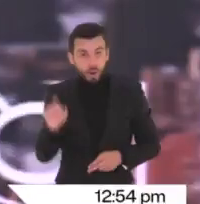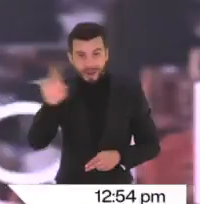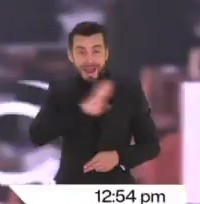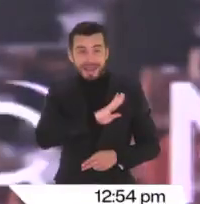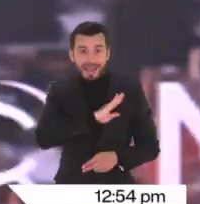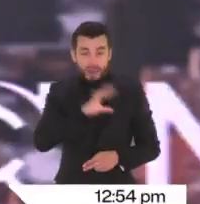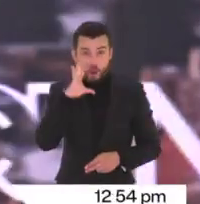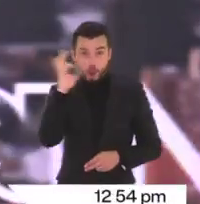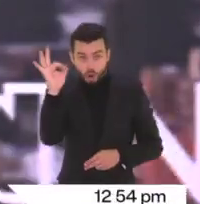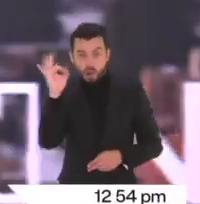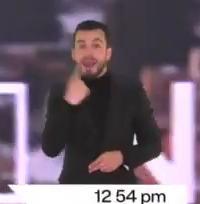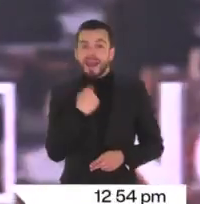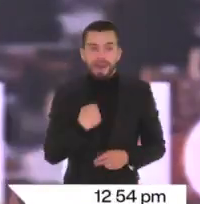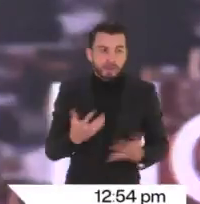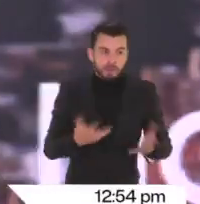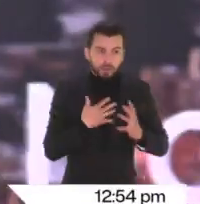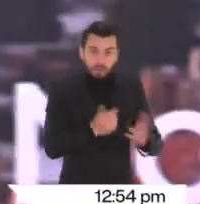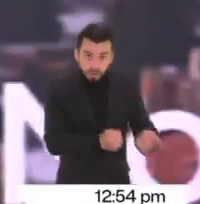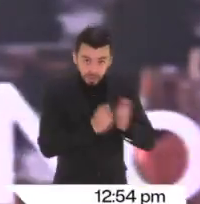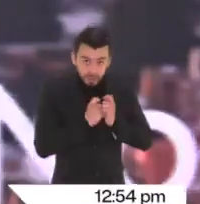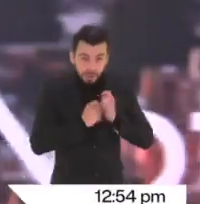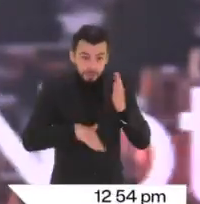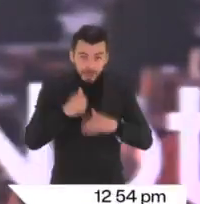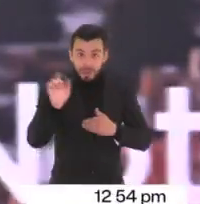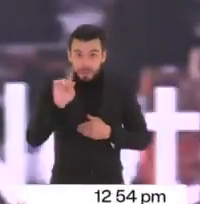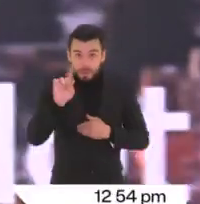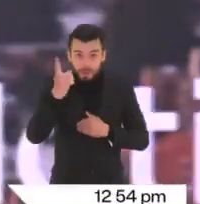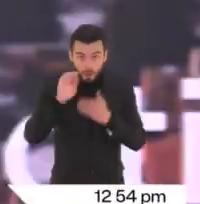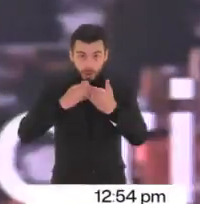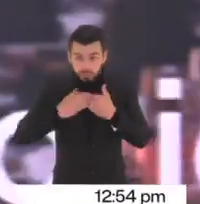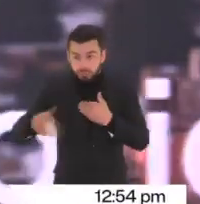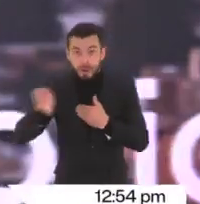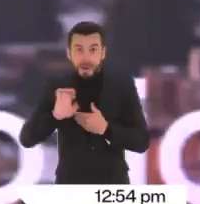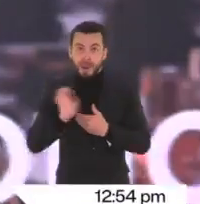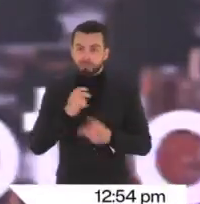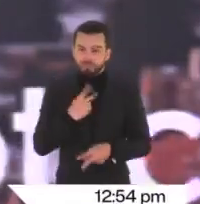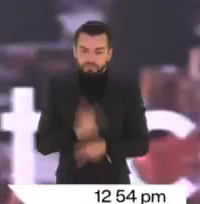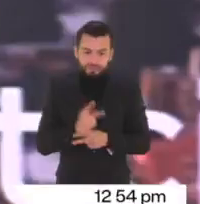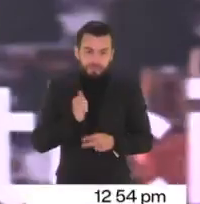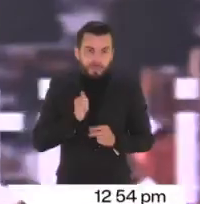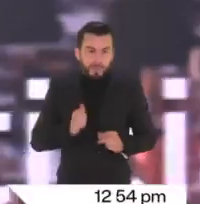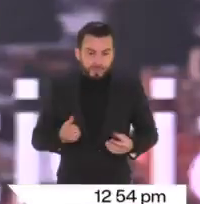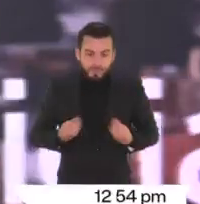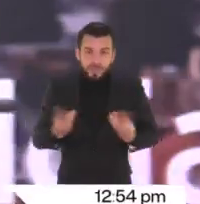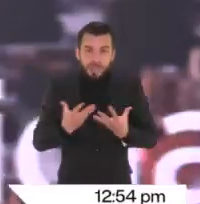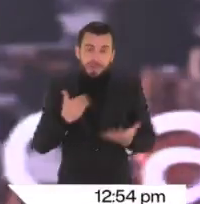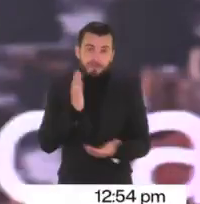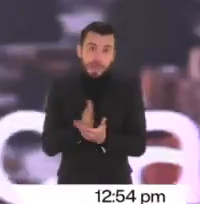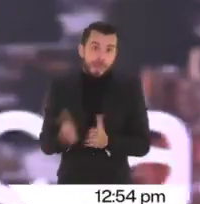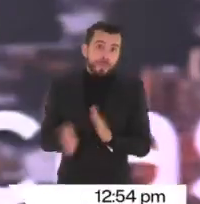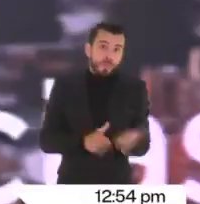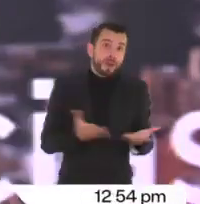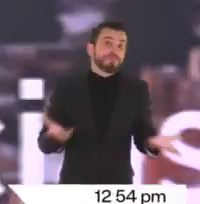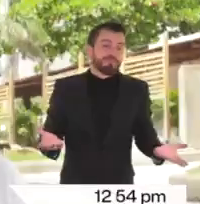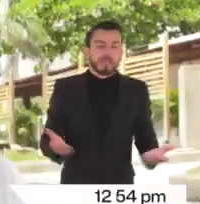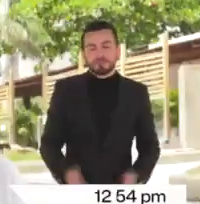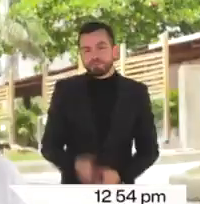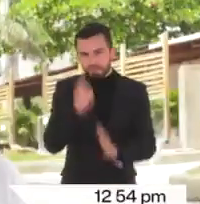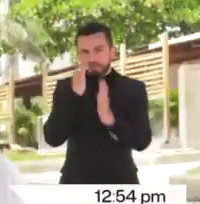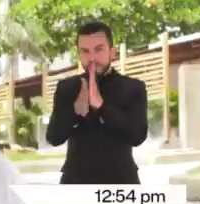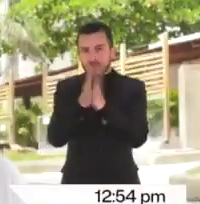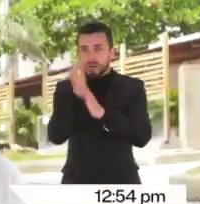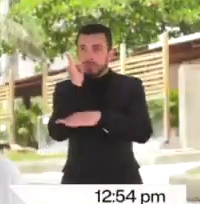poder posesionarse debido al riesgo que corre su vida. Vamos a hacer un recorrido por nuestras regiones con esta y